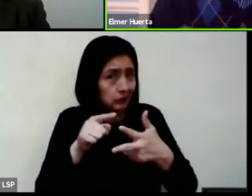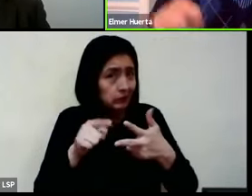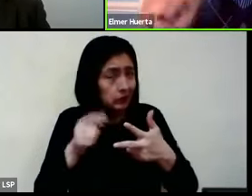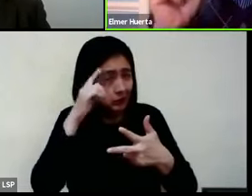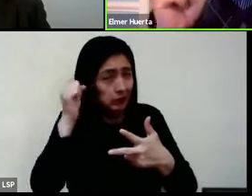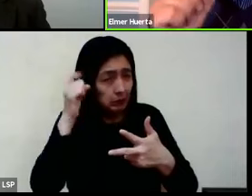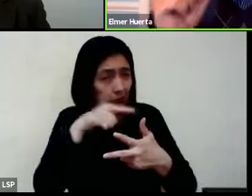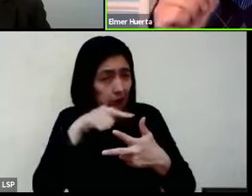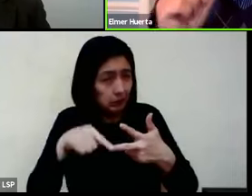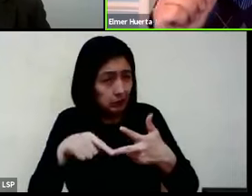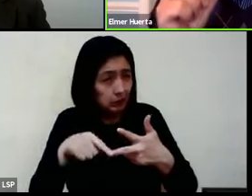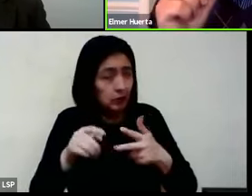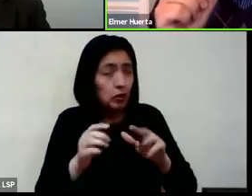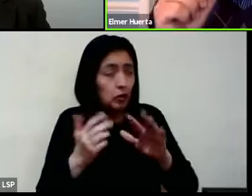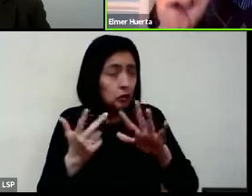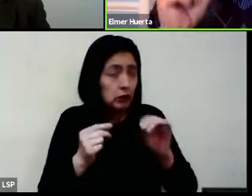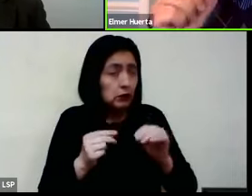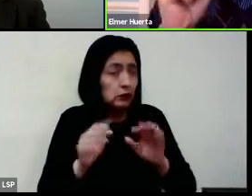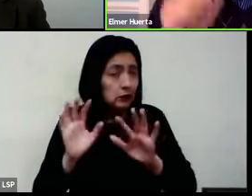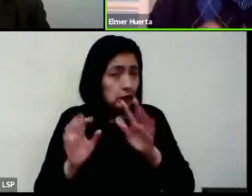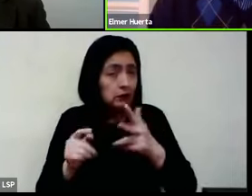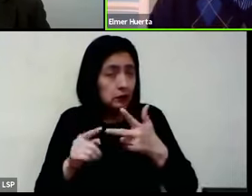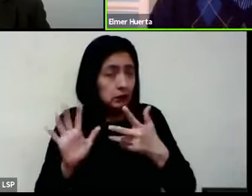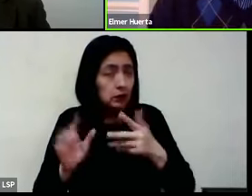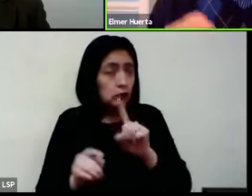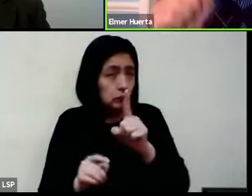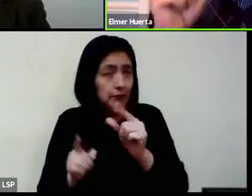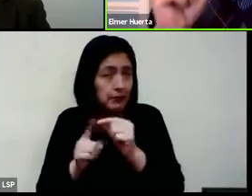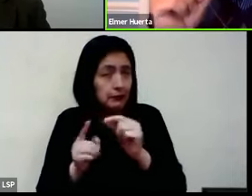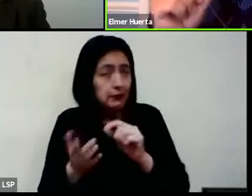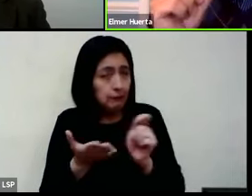bien, quiero que apunten una palabra.